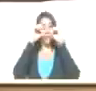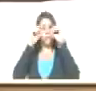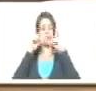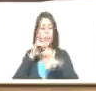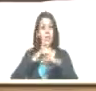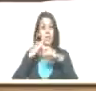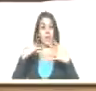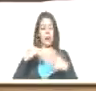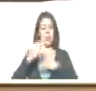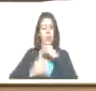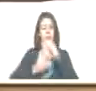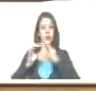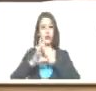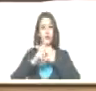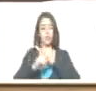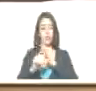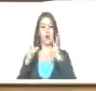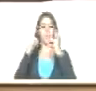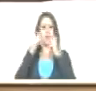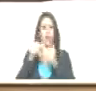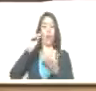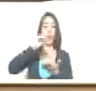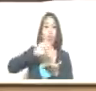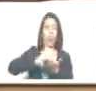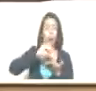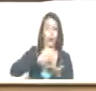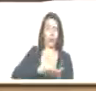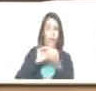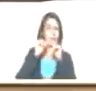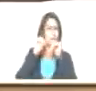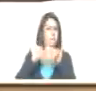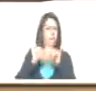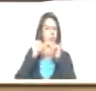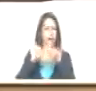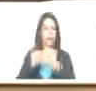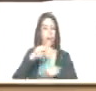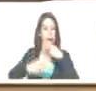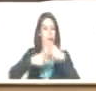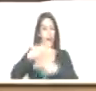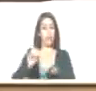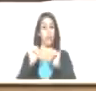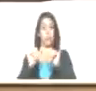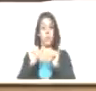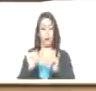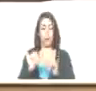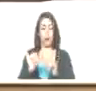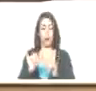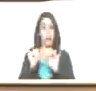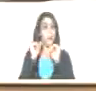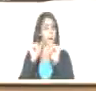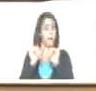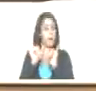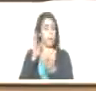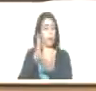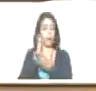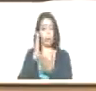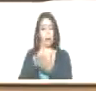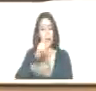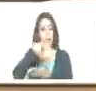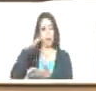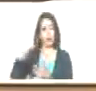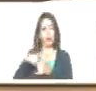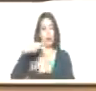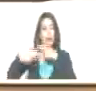administrativa. Otra vez, Andrés, los mismos o los herederos de los mismos. Los mismos de siempre o los herederos de los